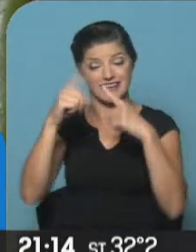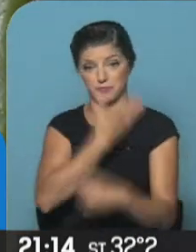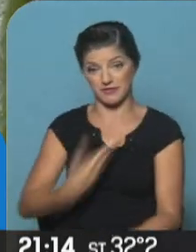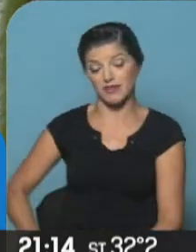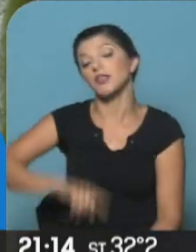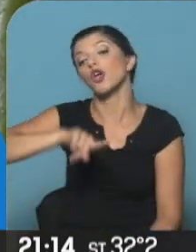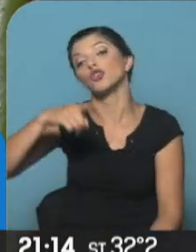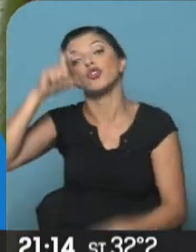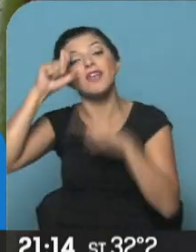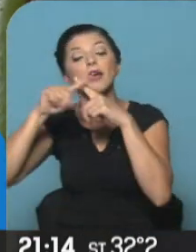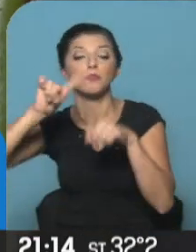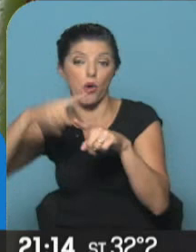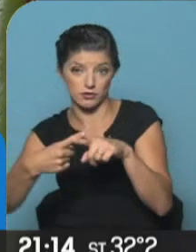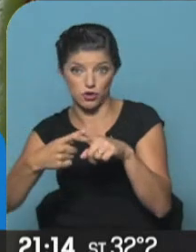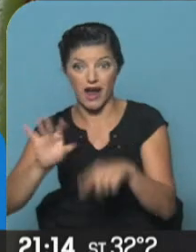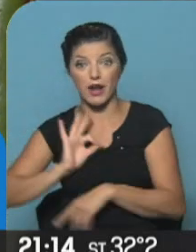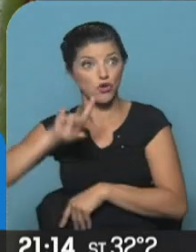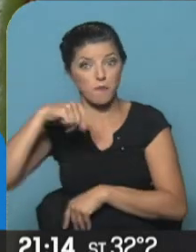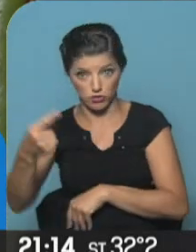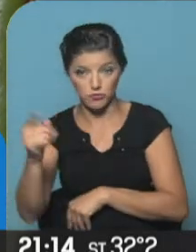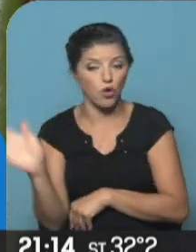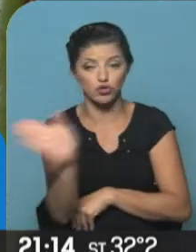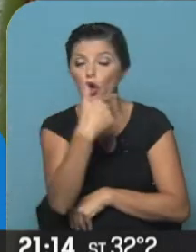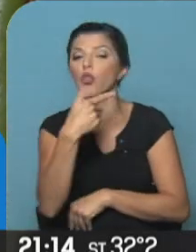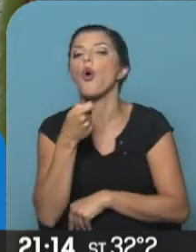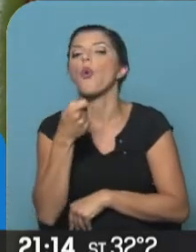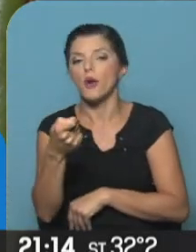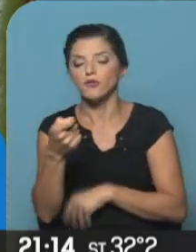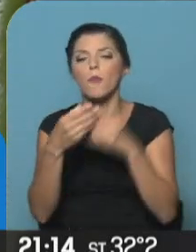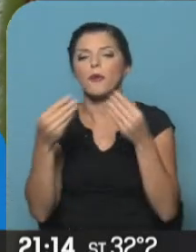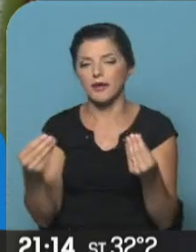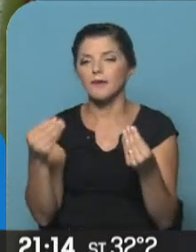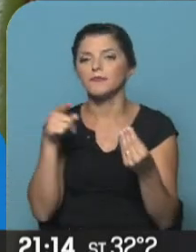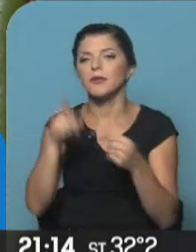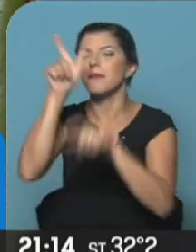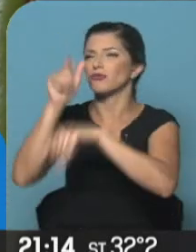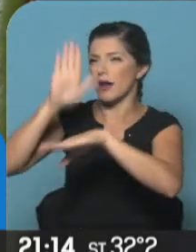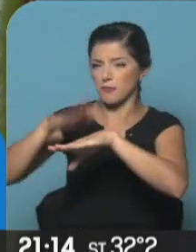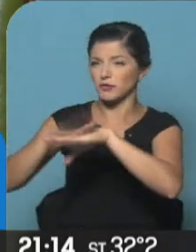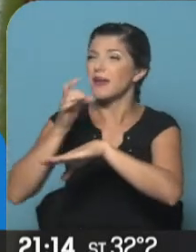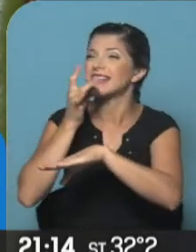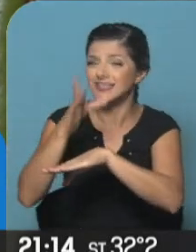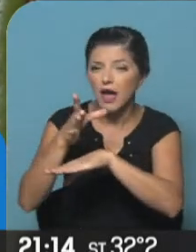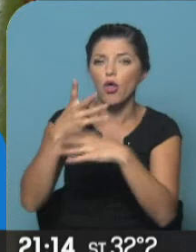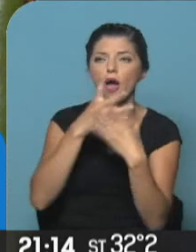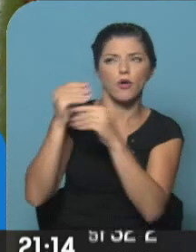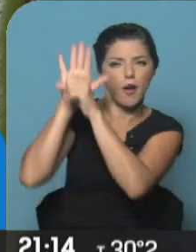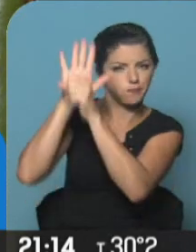funcionarios a juicio durante el año próximo por encubrimiento de los iraníes acusados de este atentado.